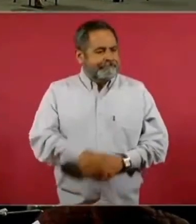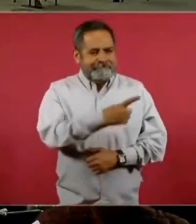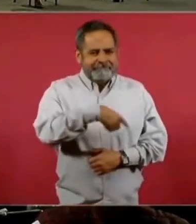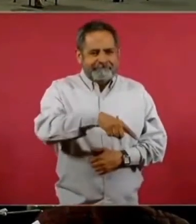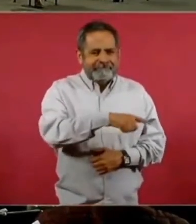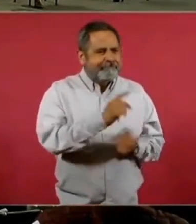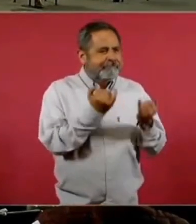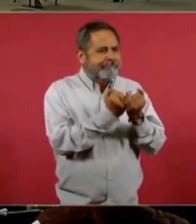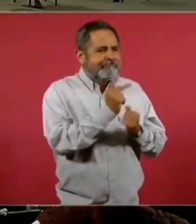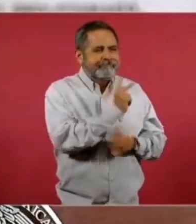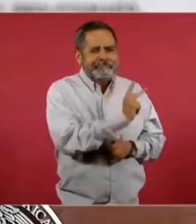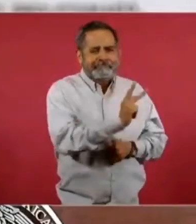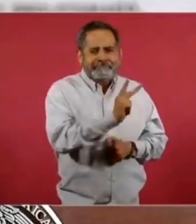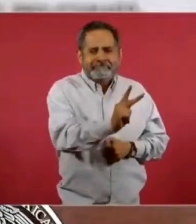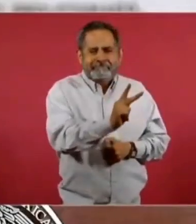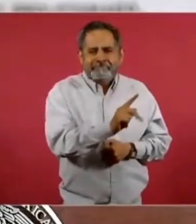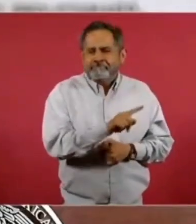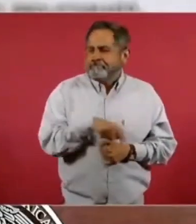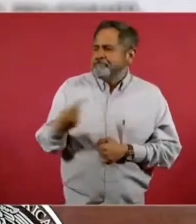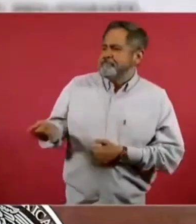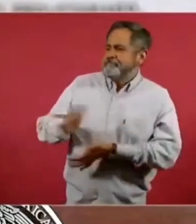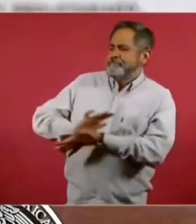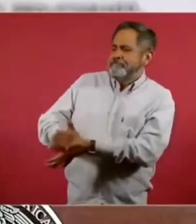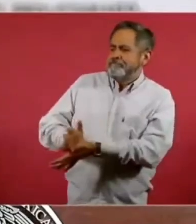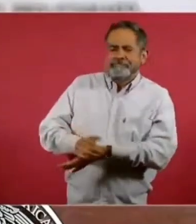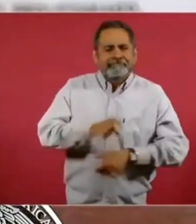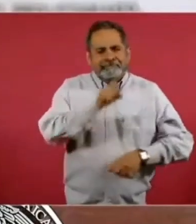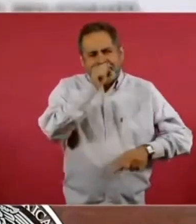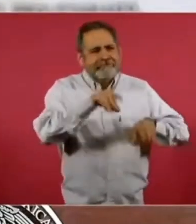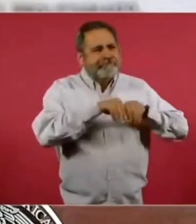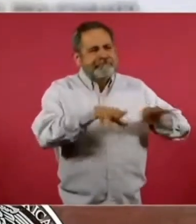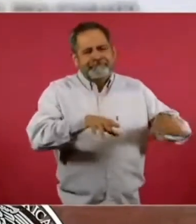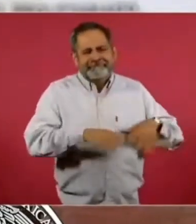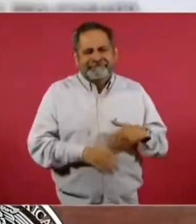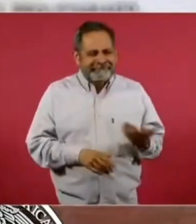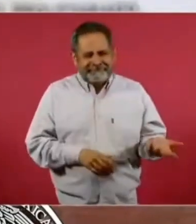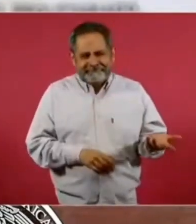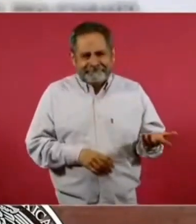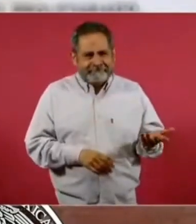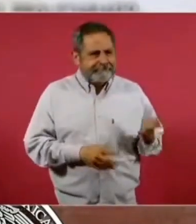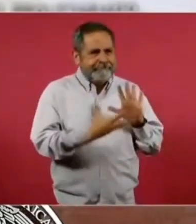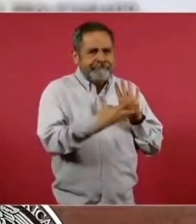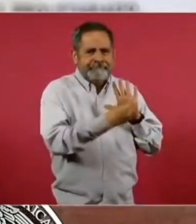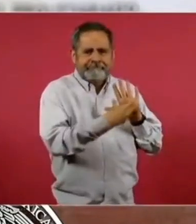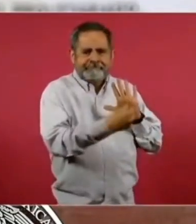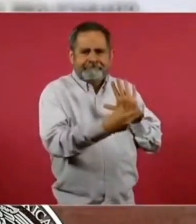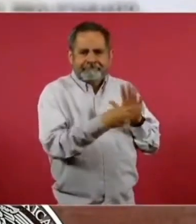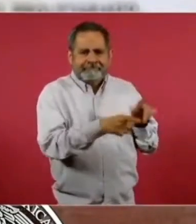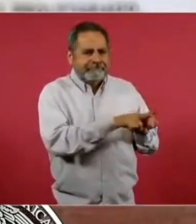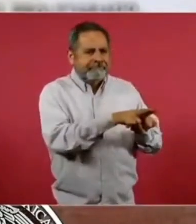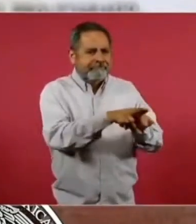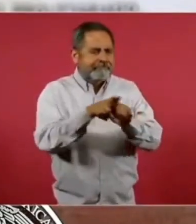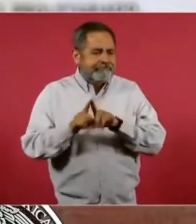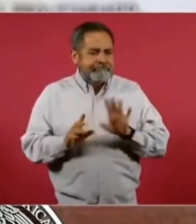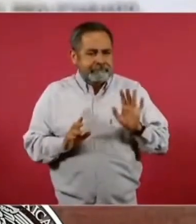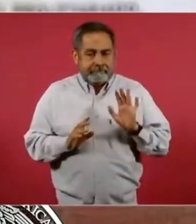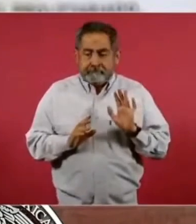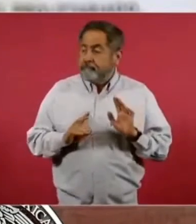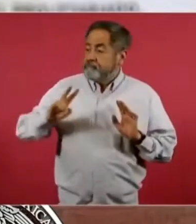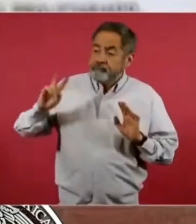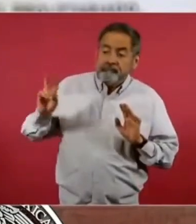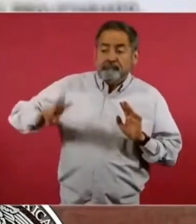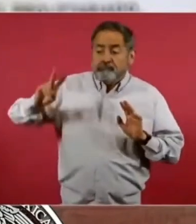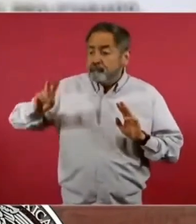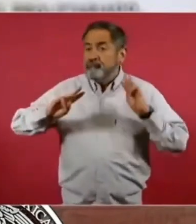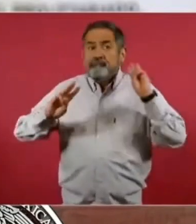mismo enfoque discriminatorio, hay que decirlos. Hay que ver cómo cabecearon estas notas. Ellos afirmaron que México tiene el